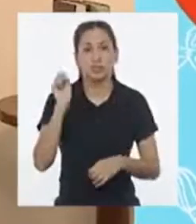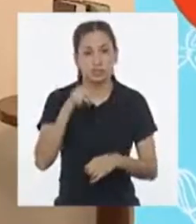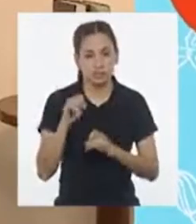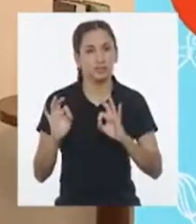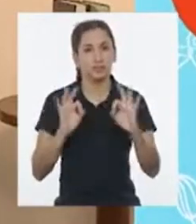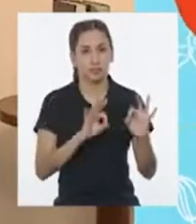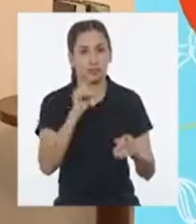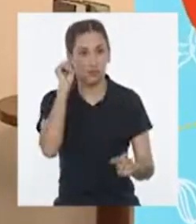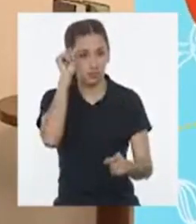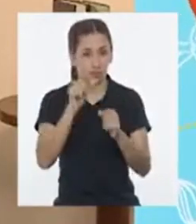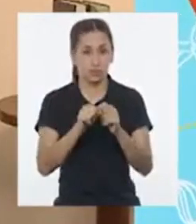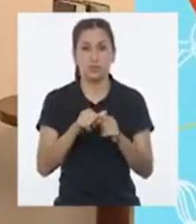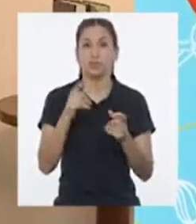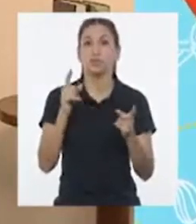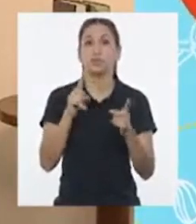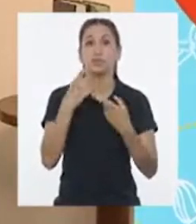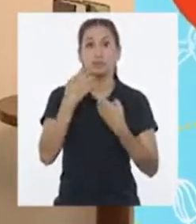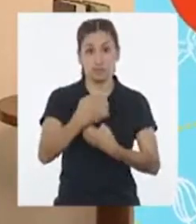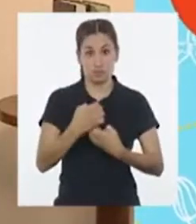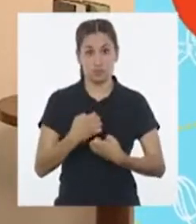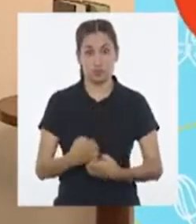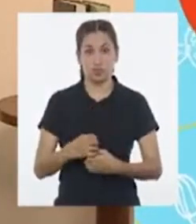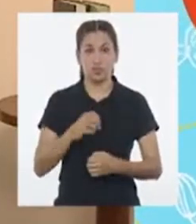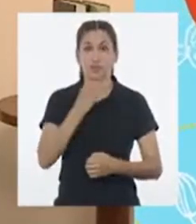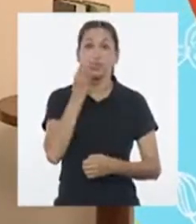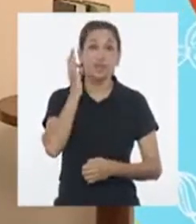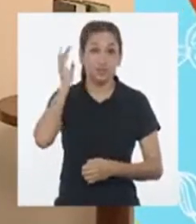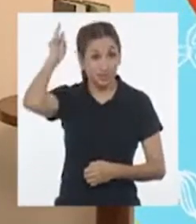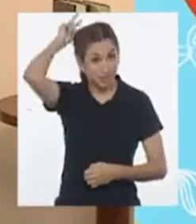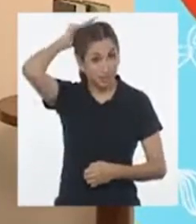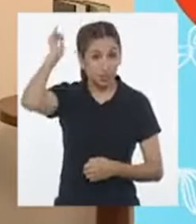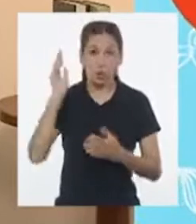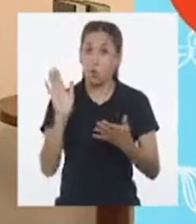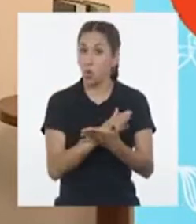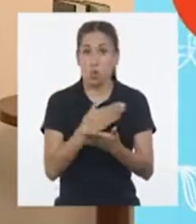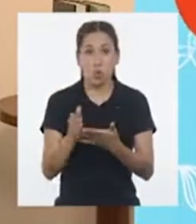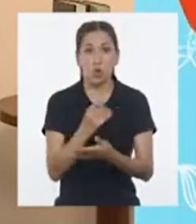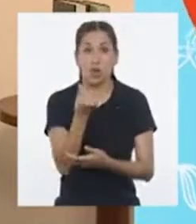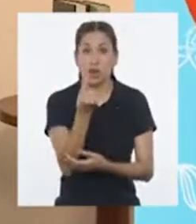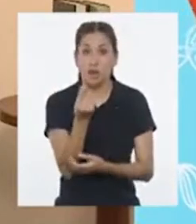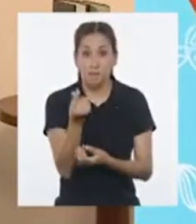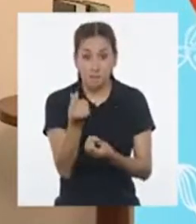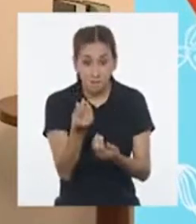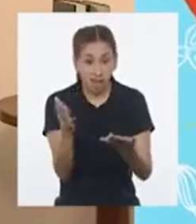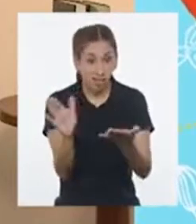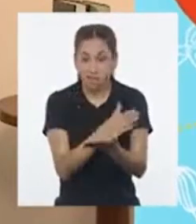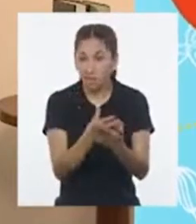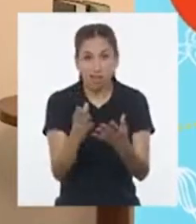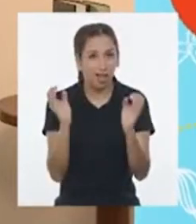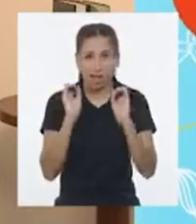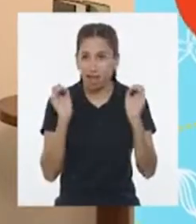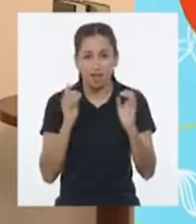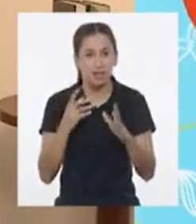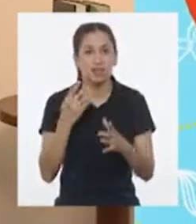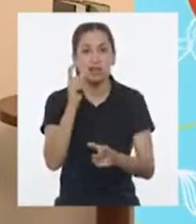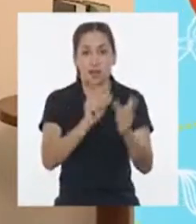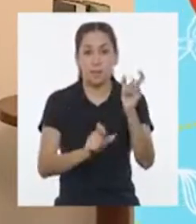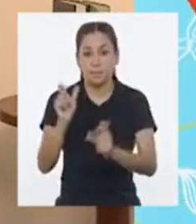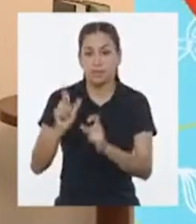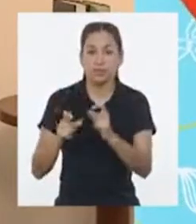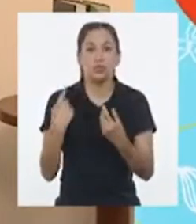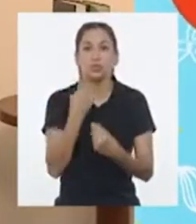Exactamente. Recordemos que en la economía incaica no existía la moneda o el dinero.